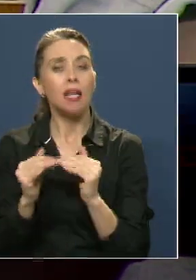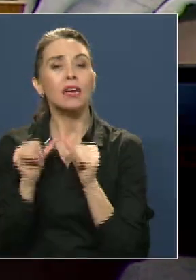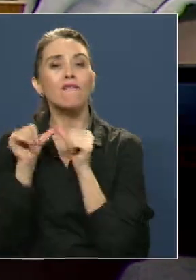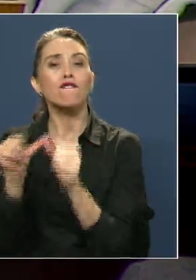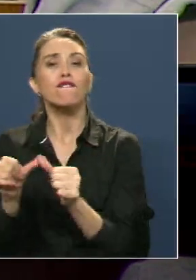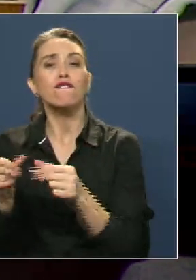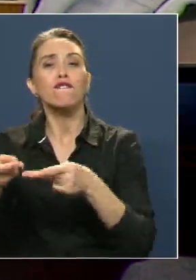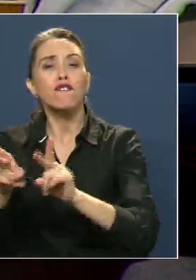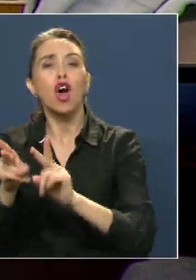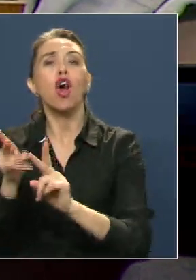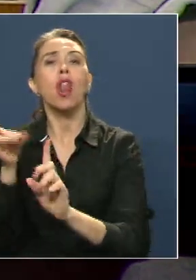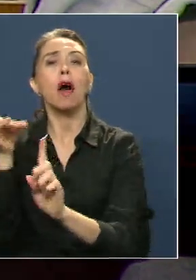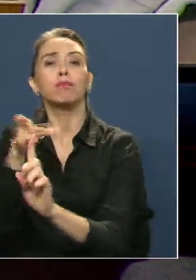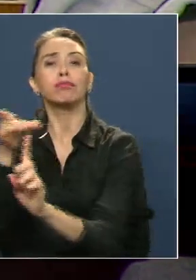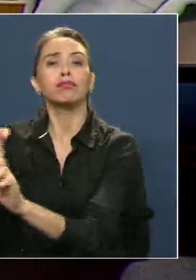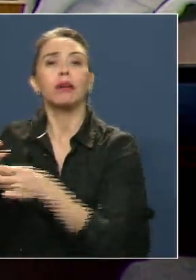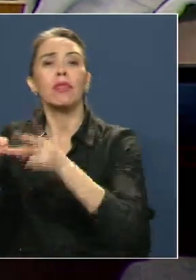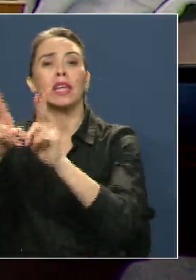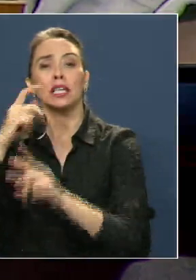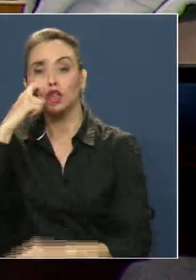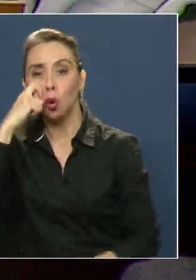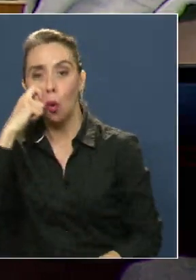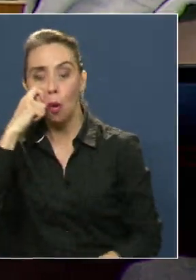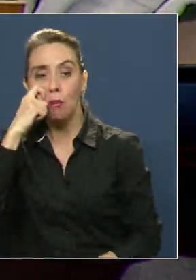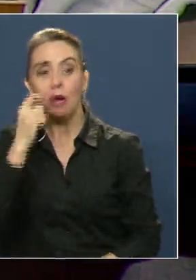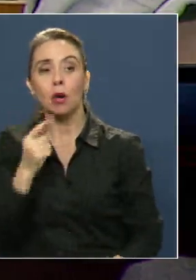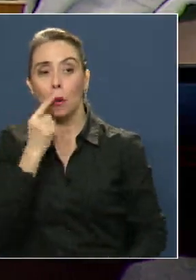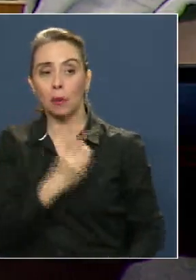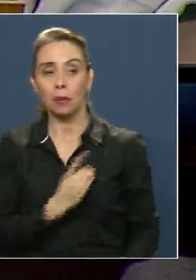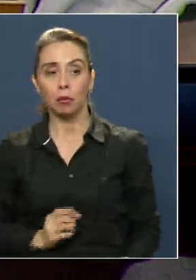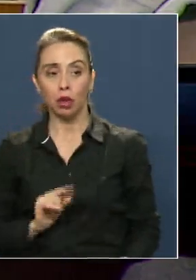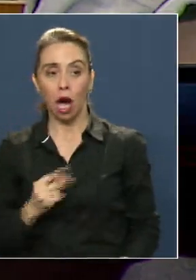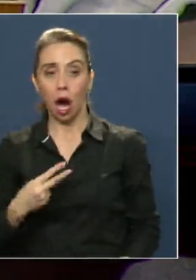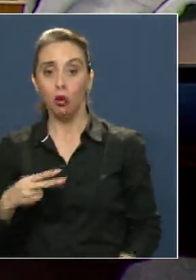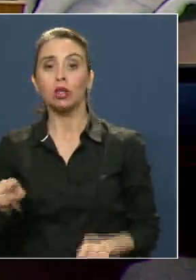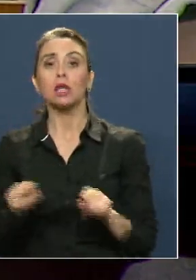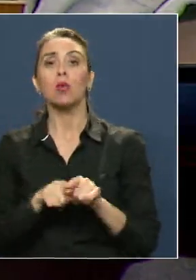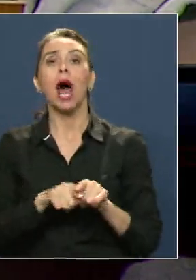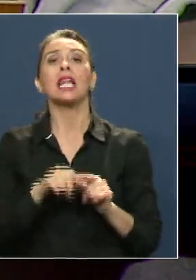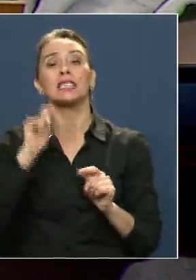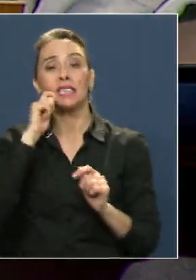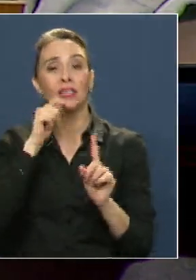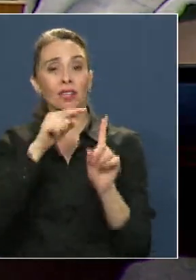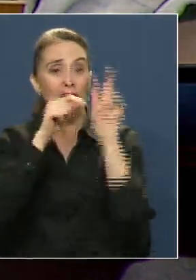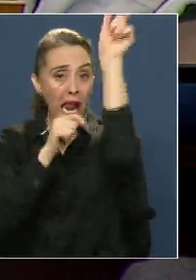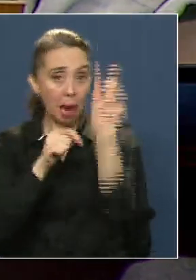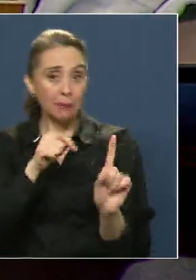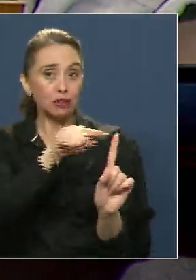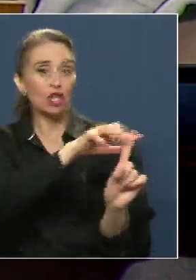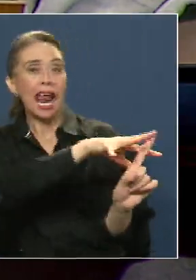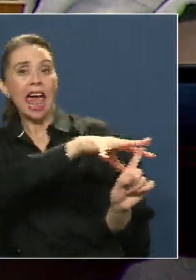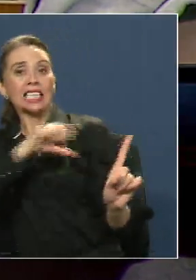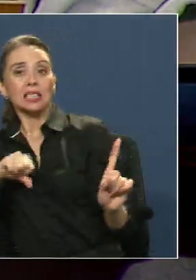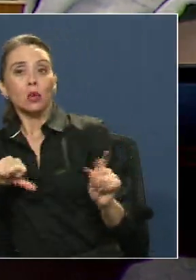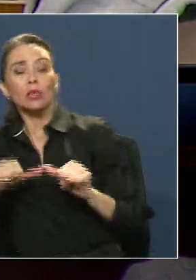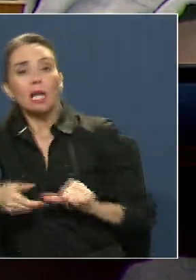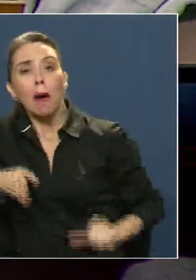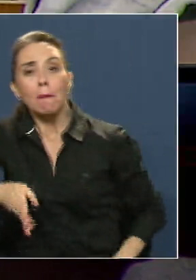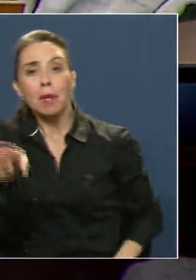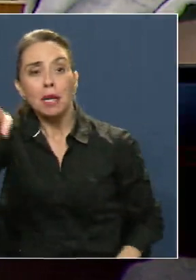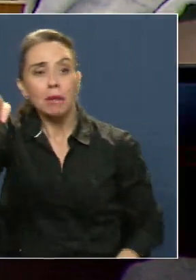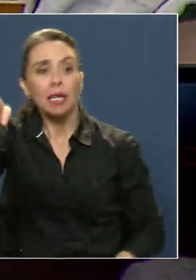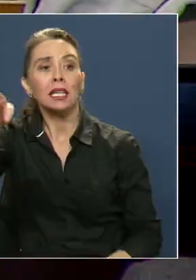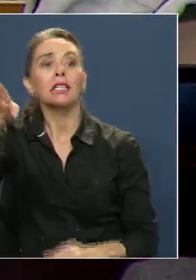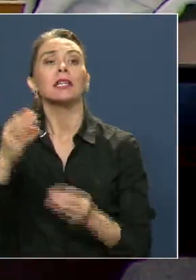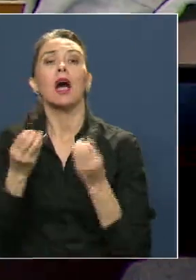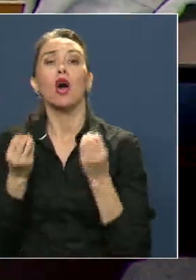son asemejables también, como decía mi estimado colega Pepe Aut, al secuestro permanente. Ahí hay una figura que nos puede servir de guía de